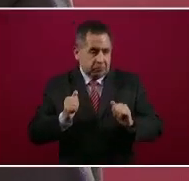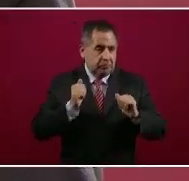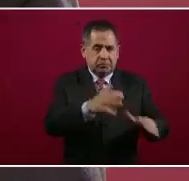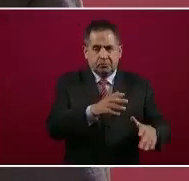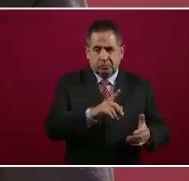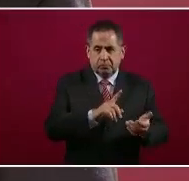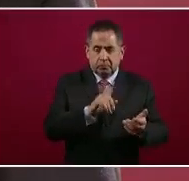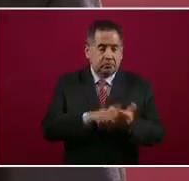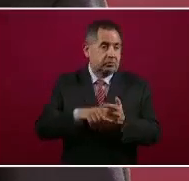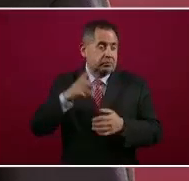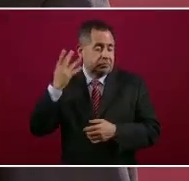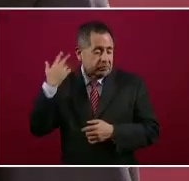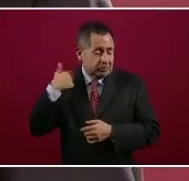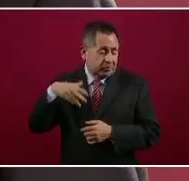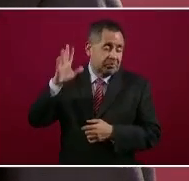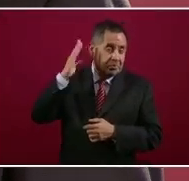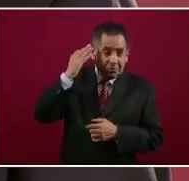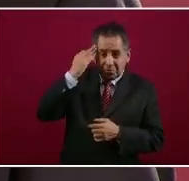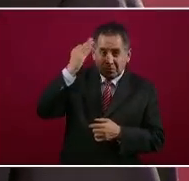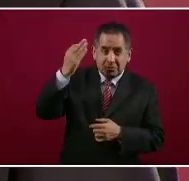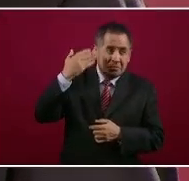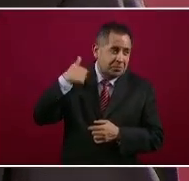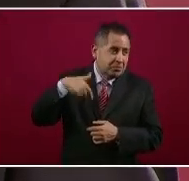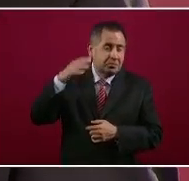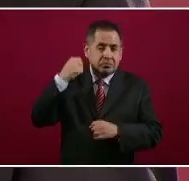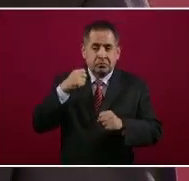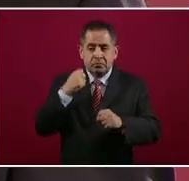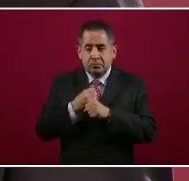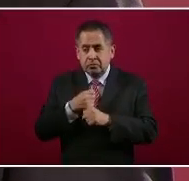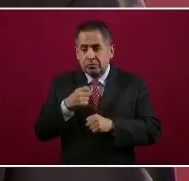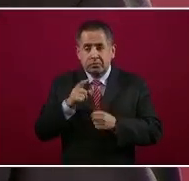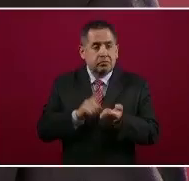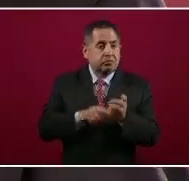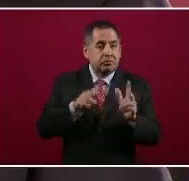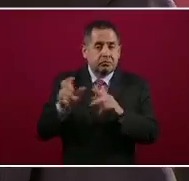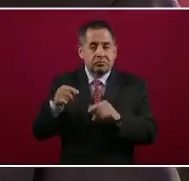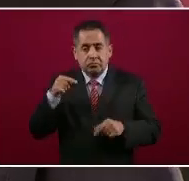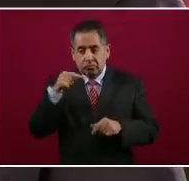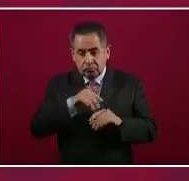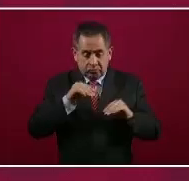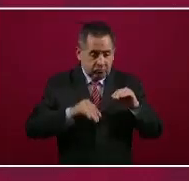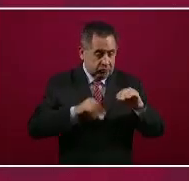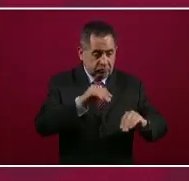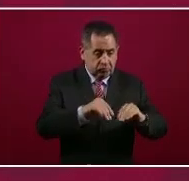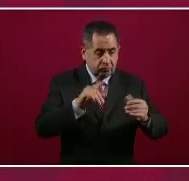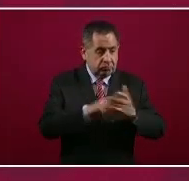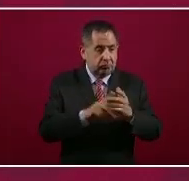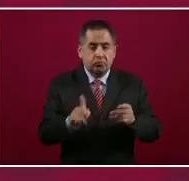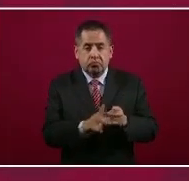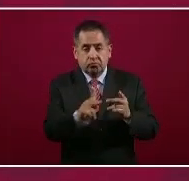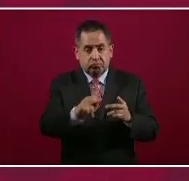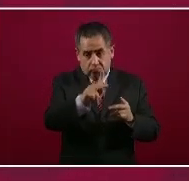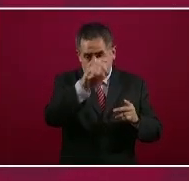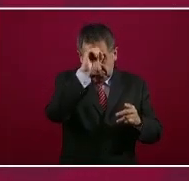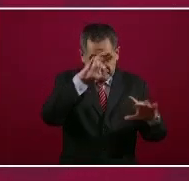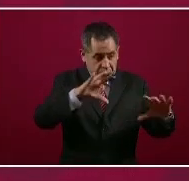entonces allá en la sierra se creó este emporio minero